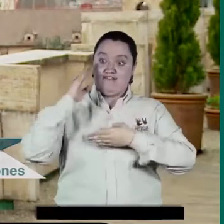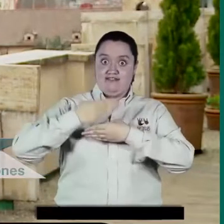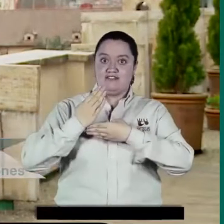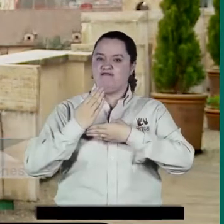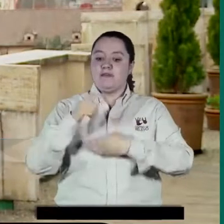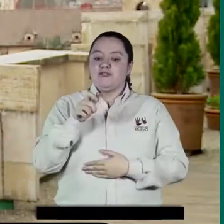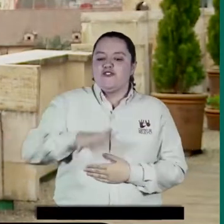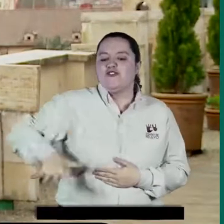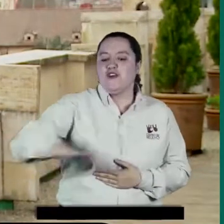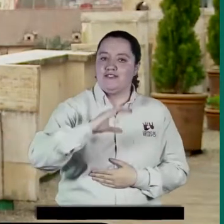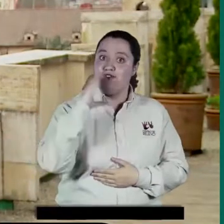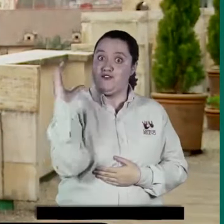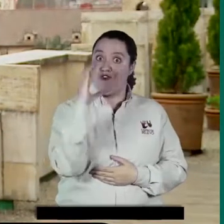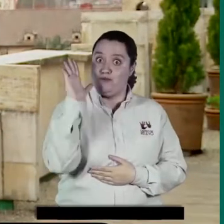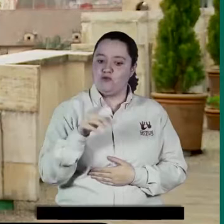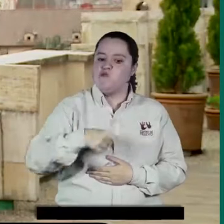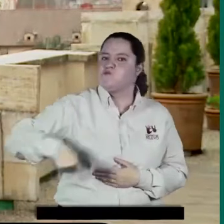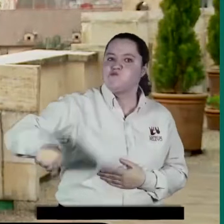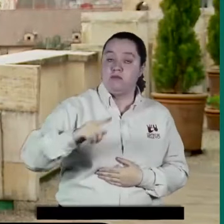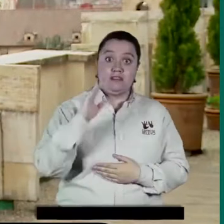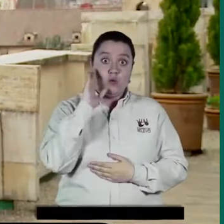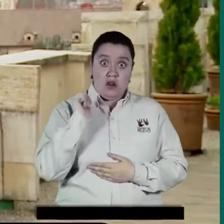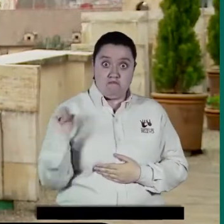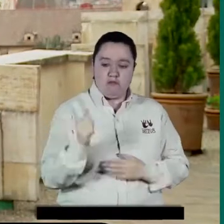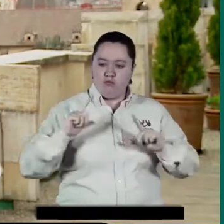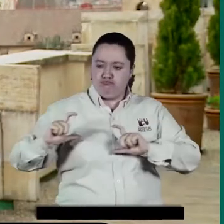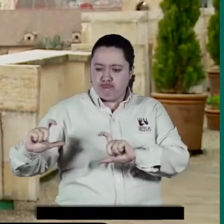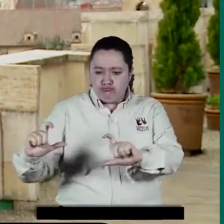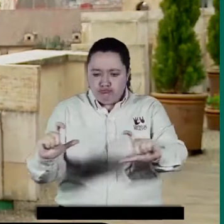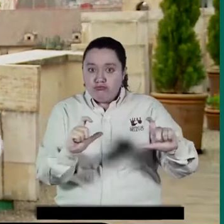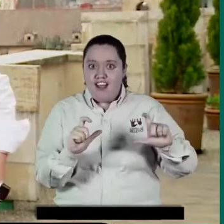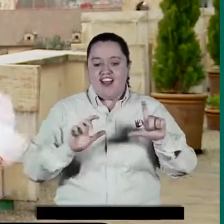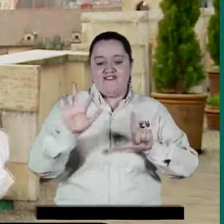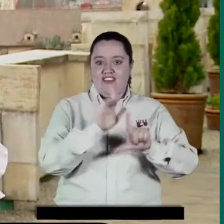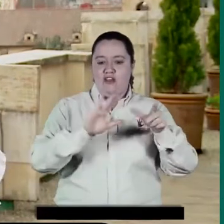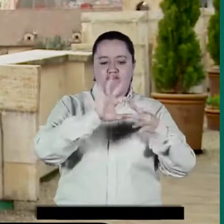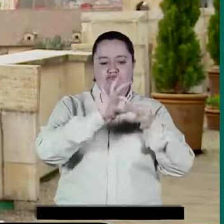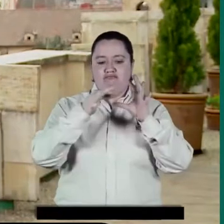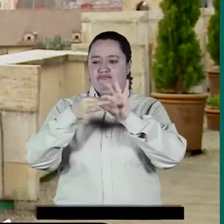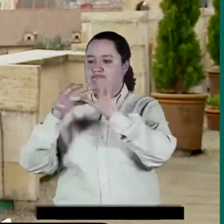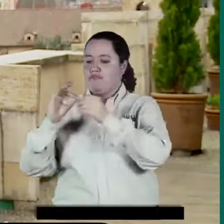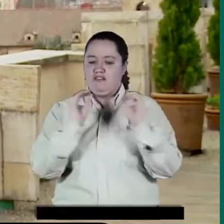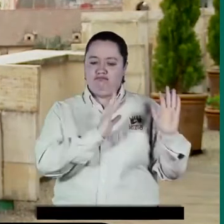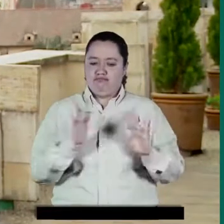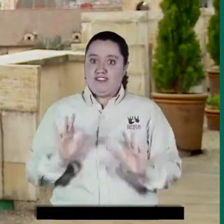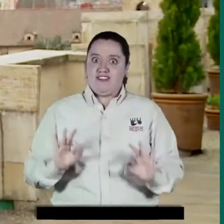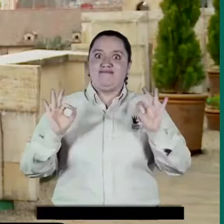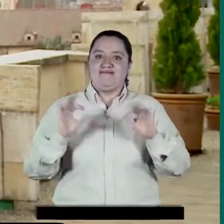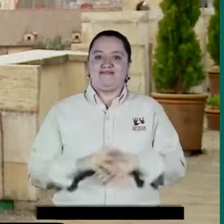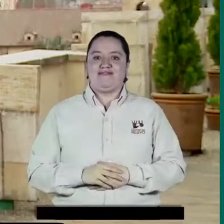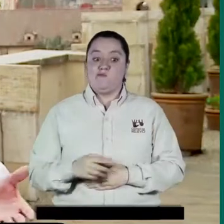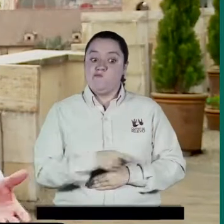festival busca que todos los colombianos desarrollen contenidos con fundamento y a partir de su propio celular